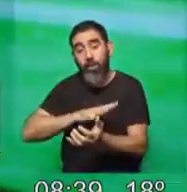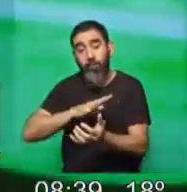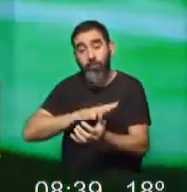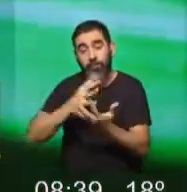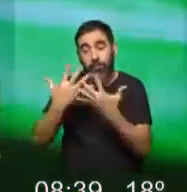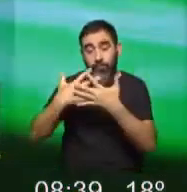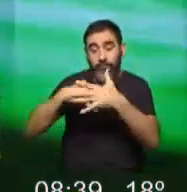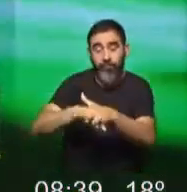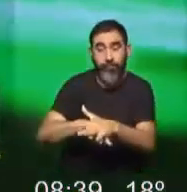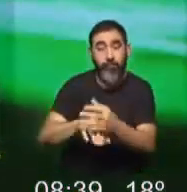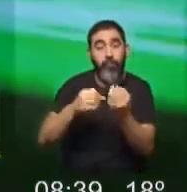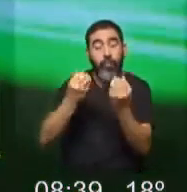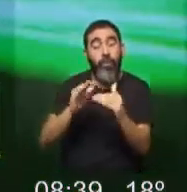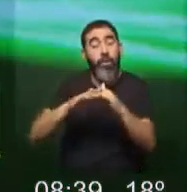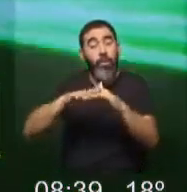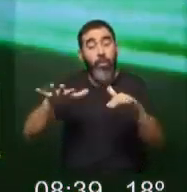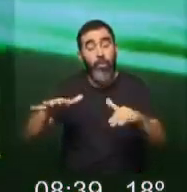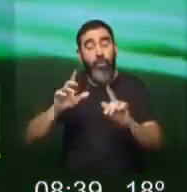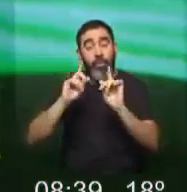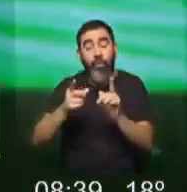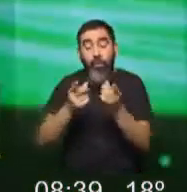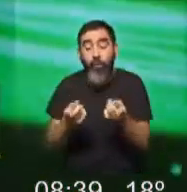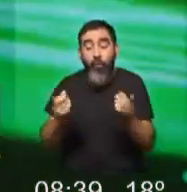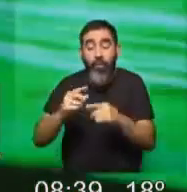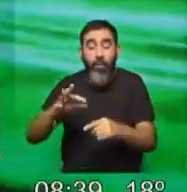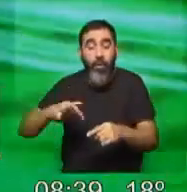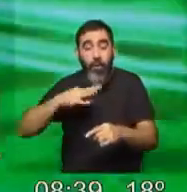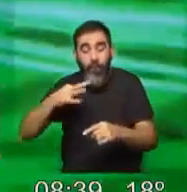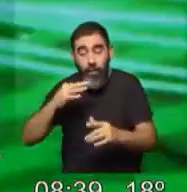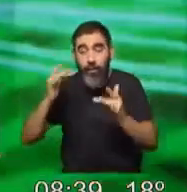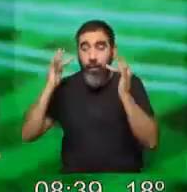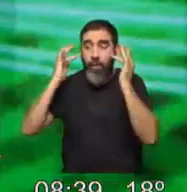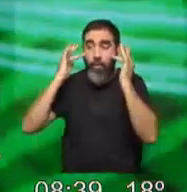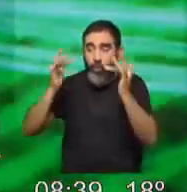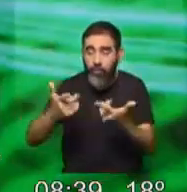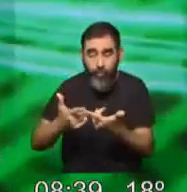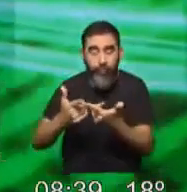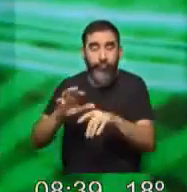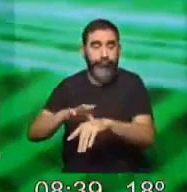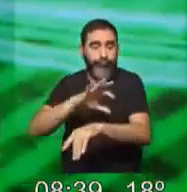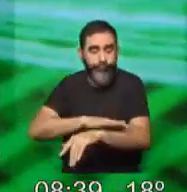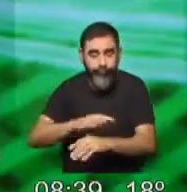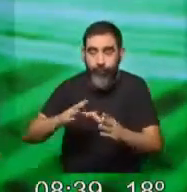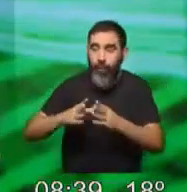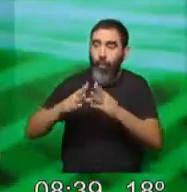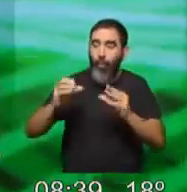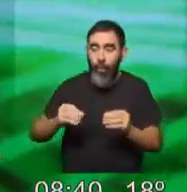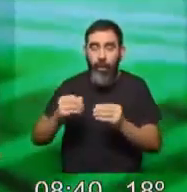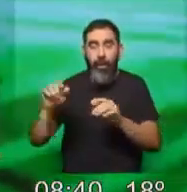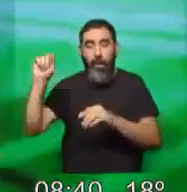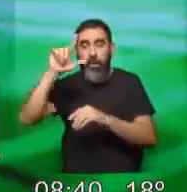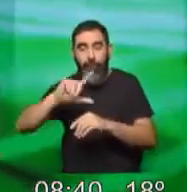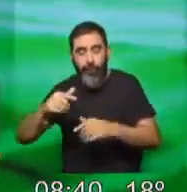se insertan, Claro. porque estos niños tienen que volver a la educación si la dejaron, o continuar con la misma si no